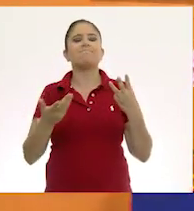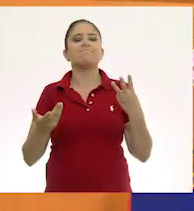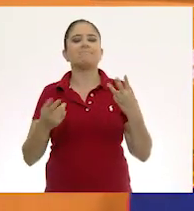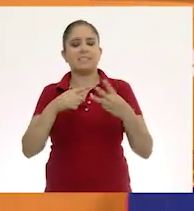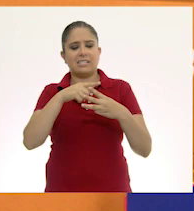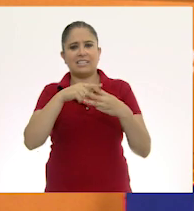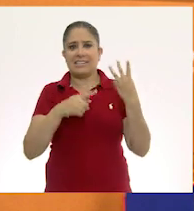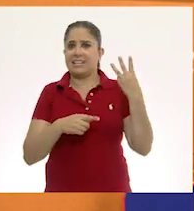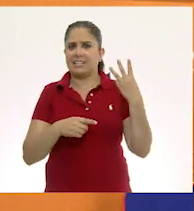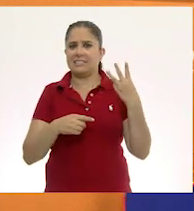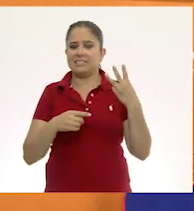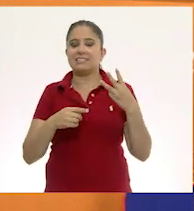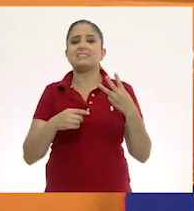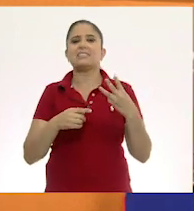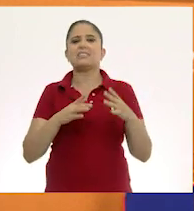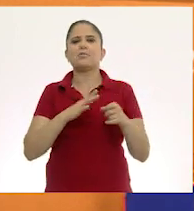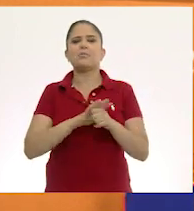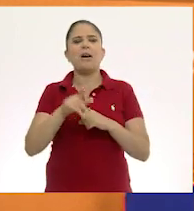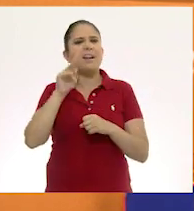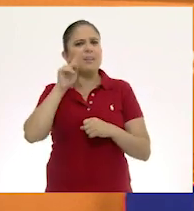¿Cuáles fueron las claves ahí?